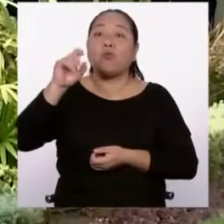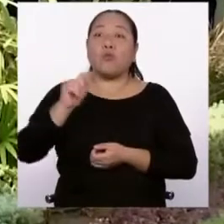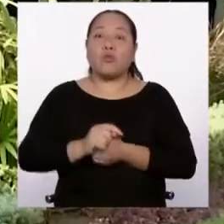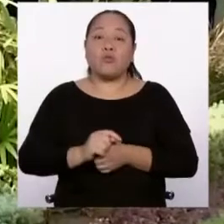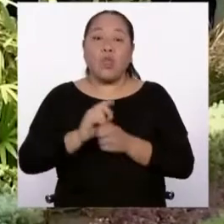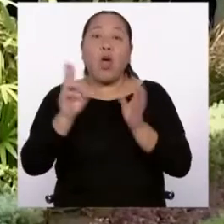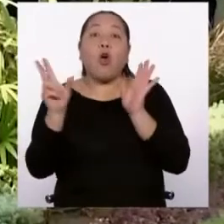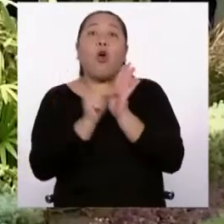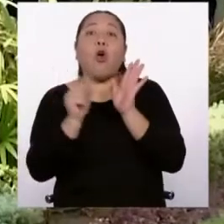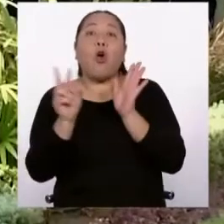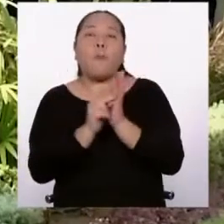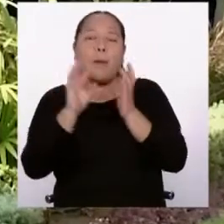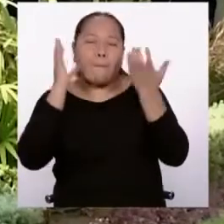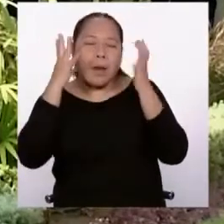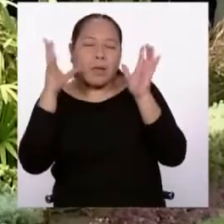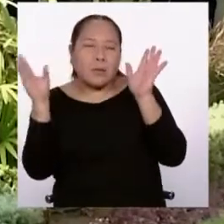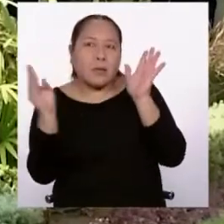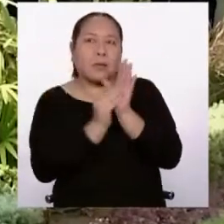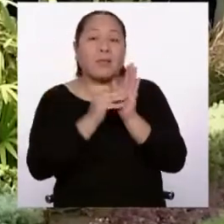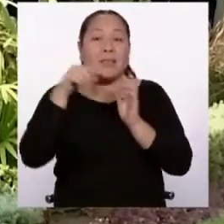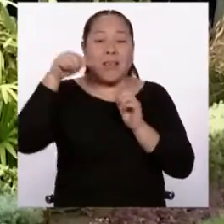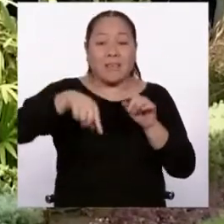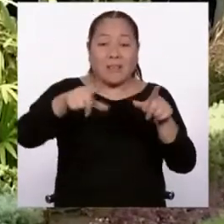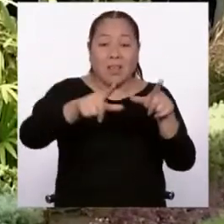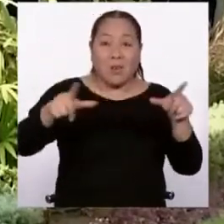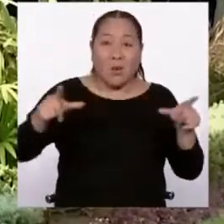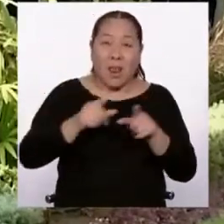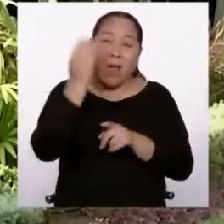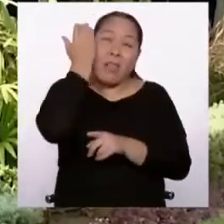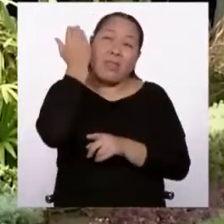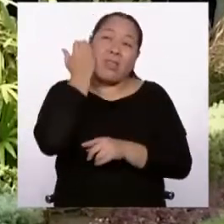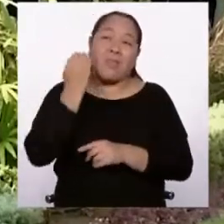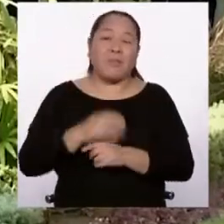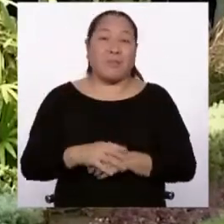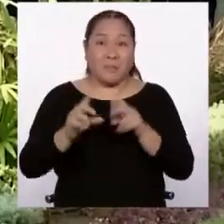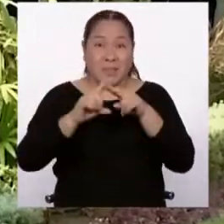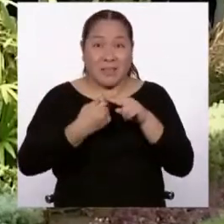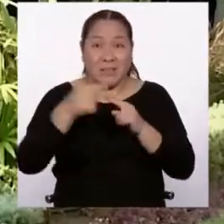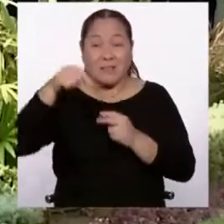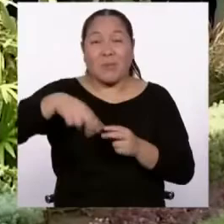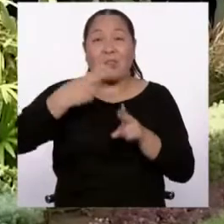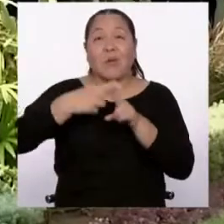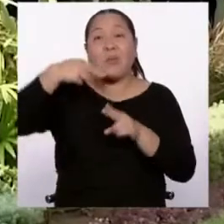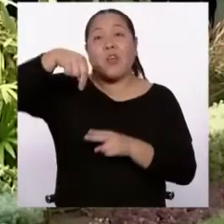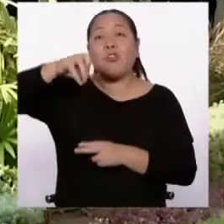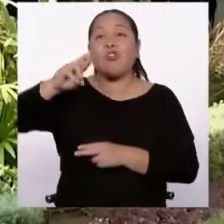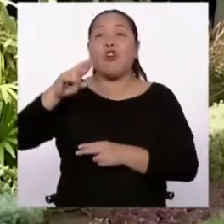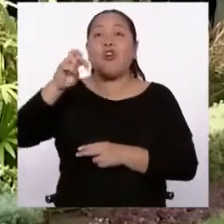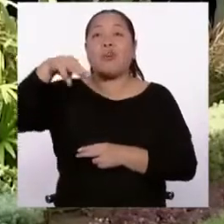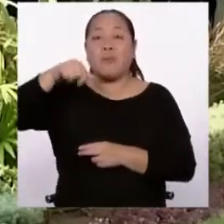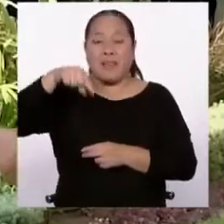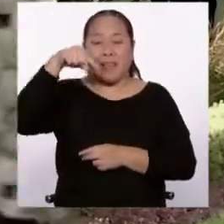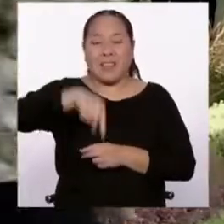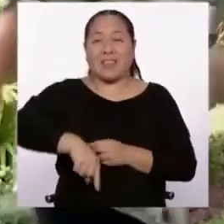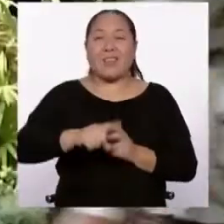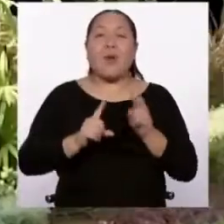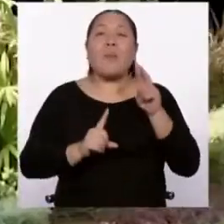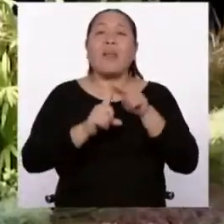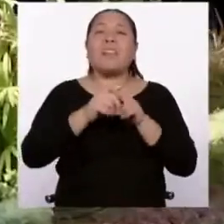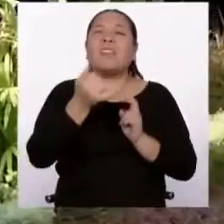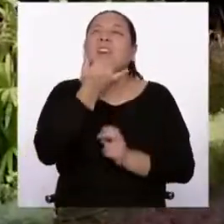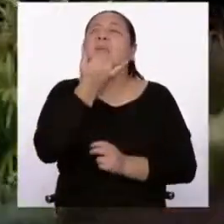la antigua estación de este lugar. Comenzamos. Soy Norma Martínez y esto sucedió en el Perú.